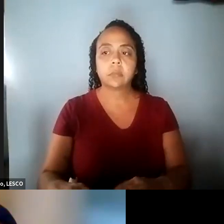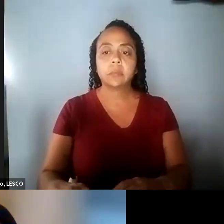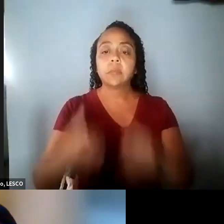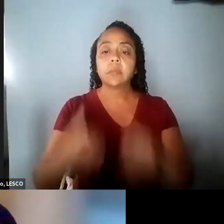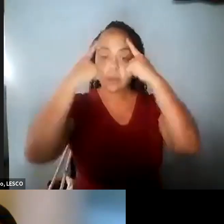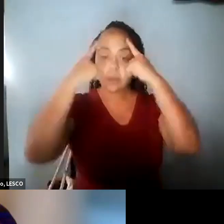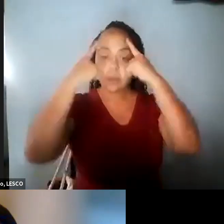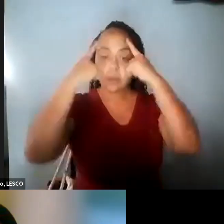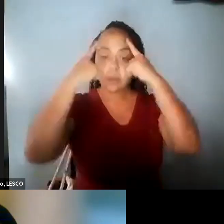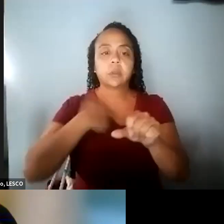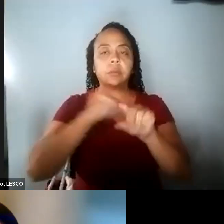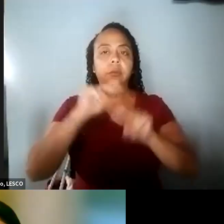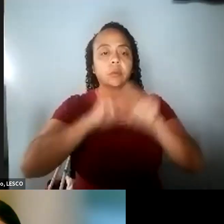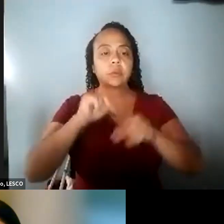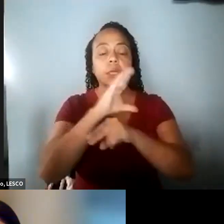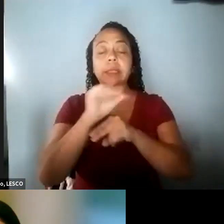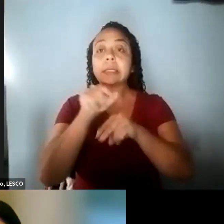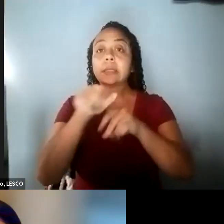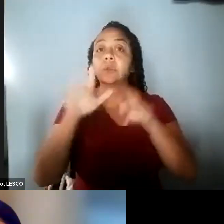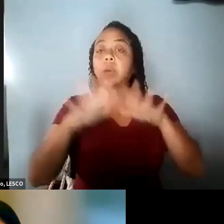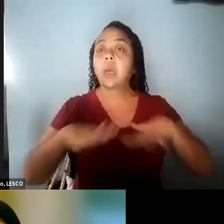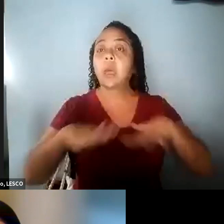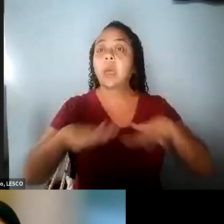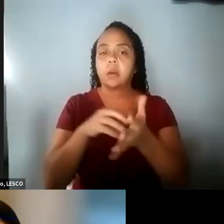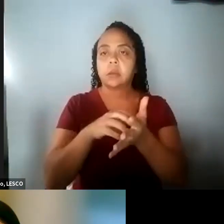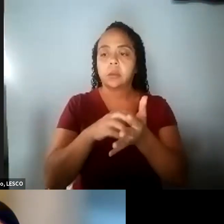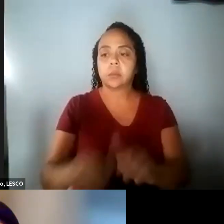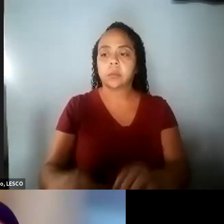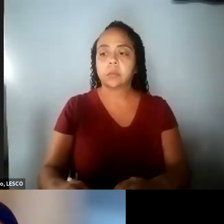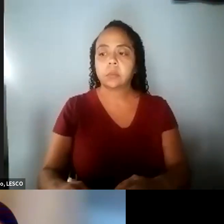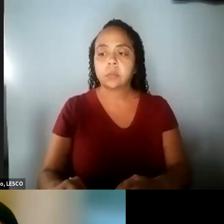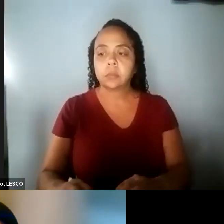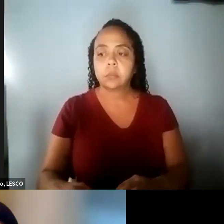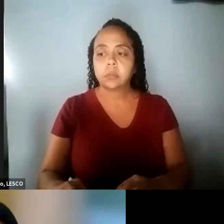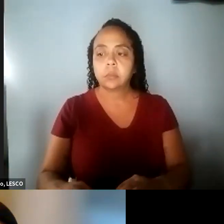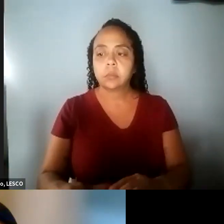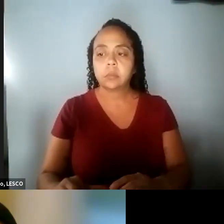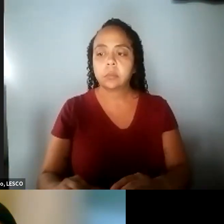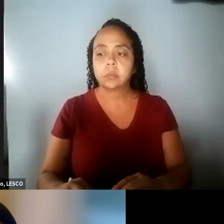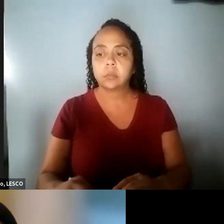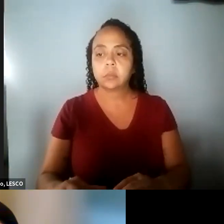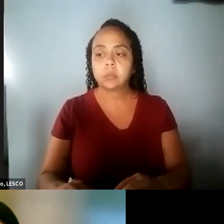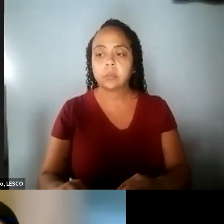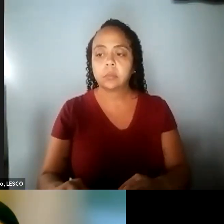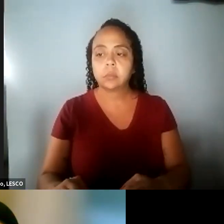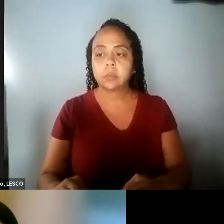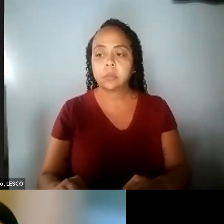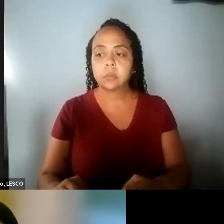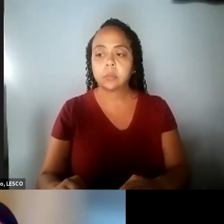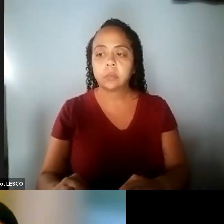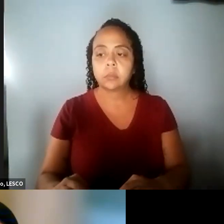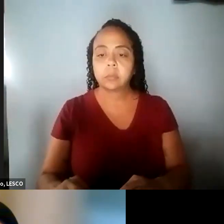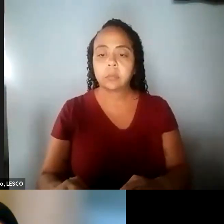negocios y en un ambiente pues de incertidumbre y con la responsabilidad de proveer servicios y